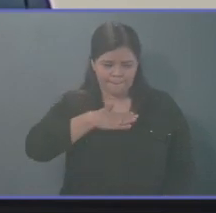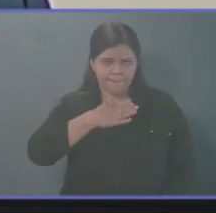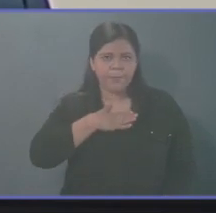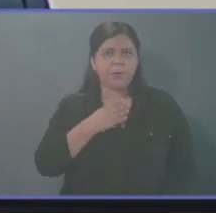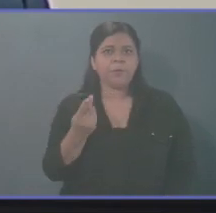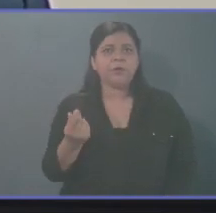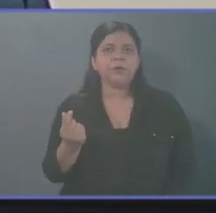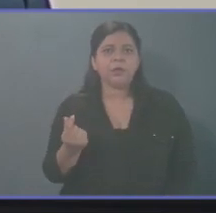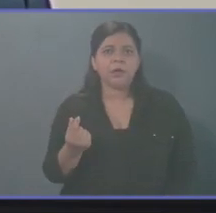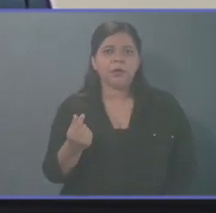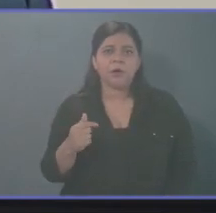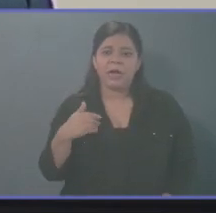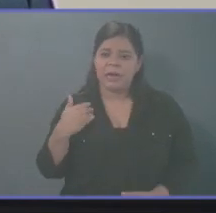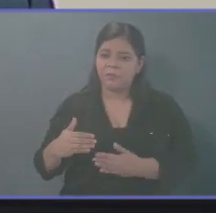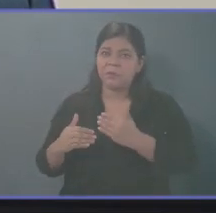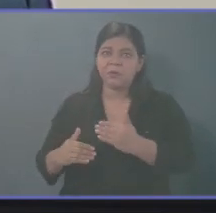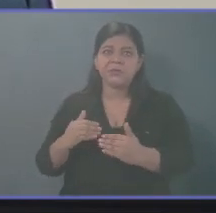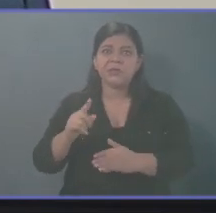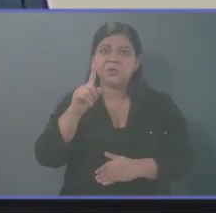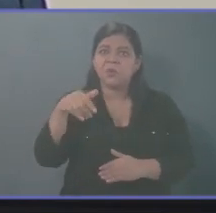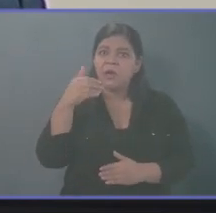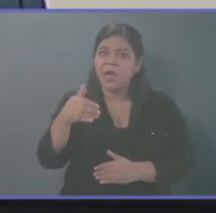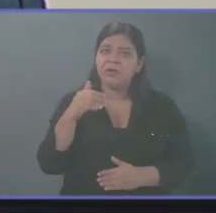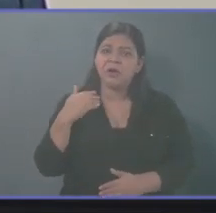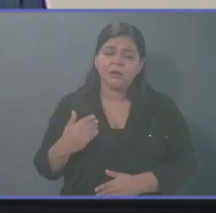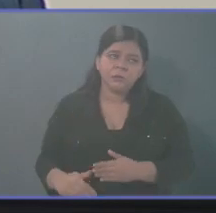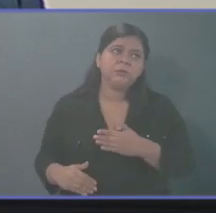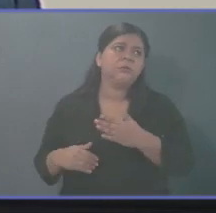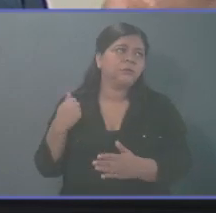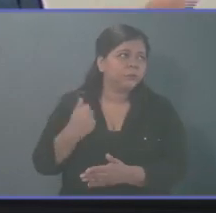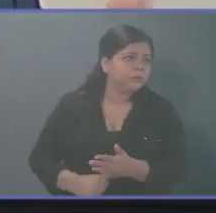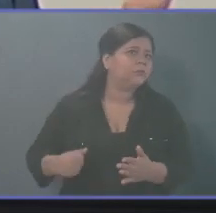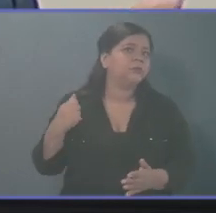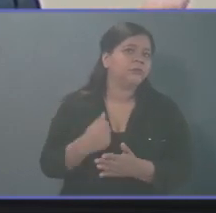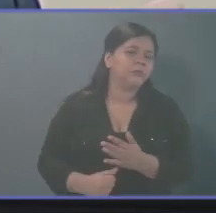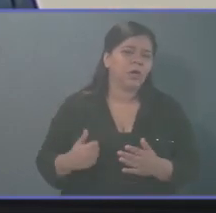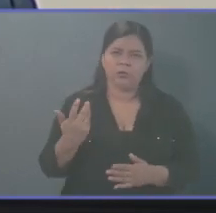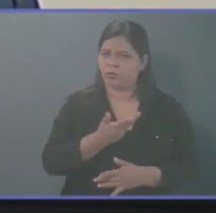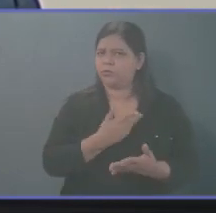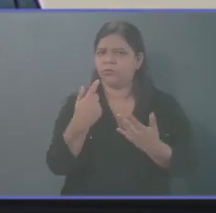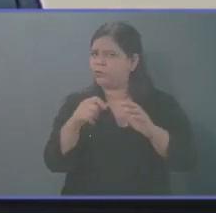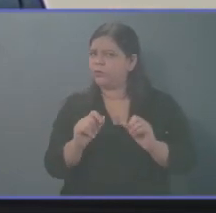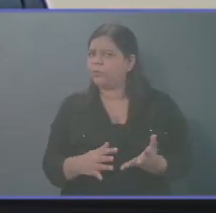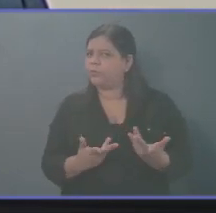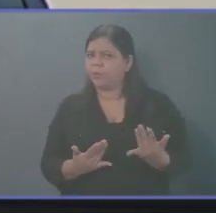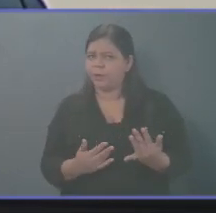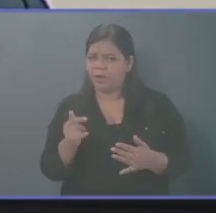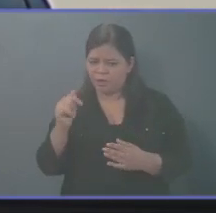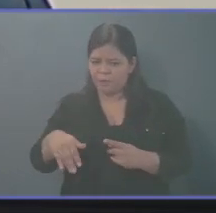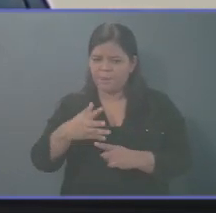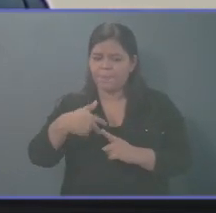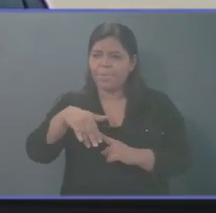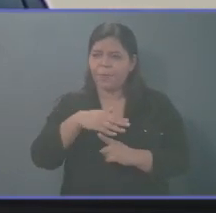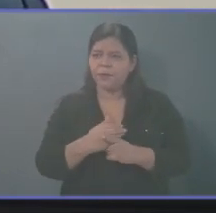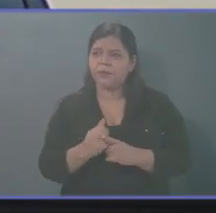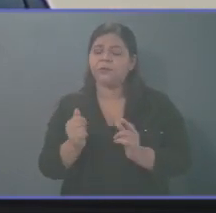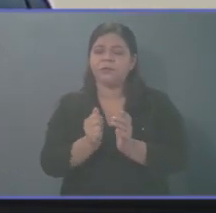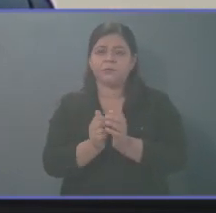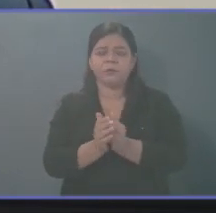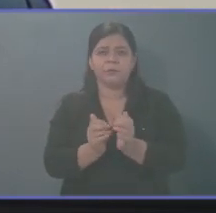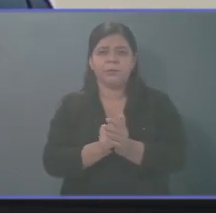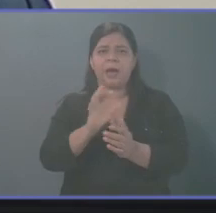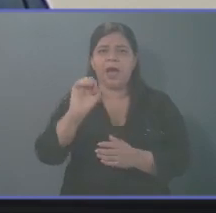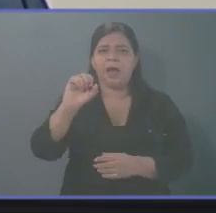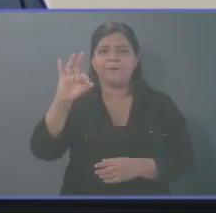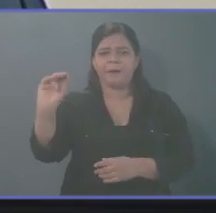dinero. Y por esa razón, no podemos esperar que en esta situación crítica las AFPs le